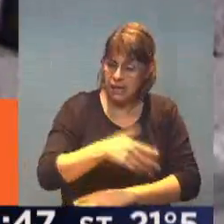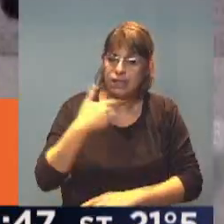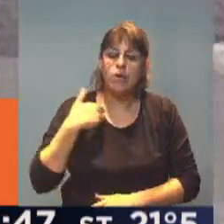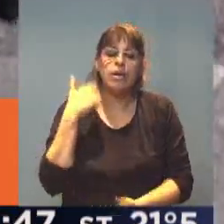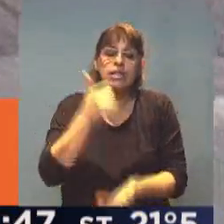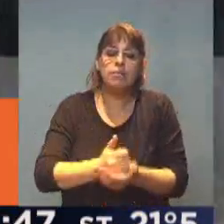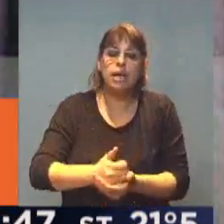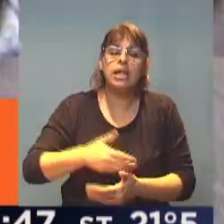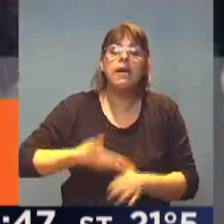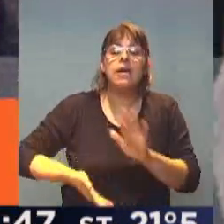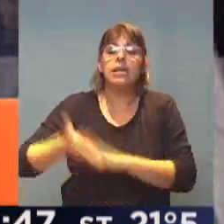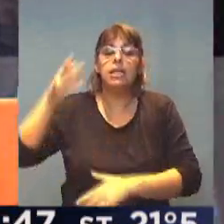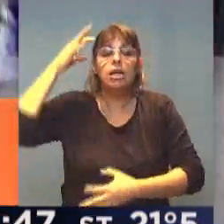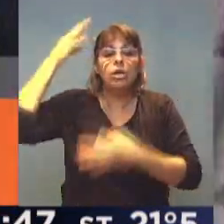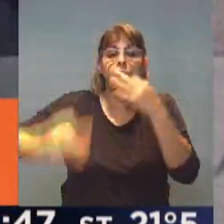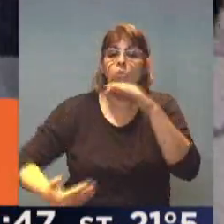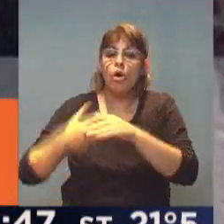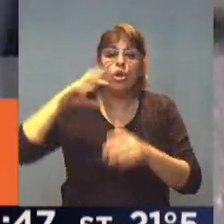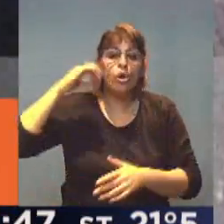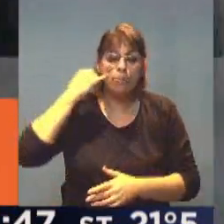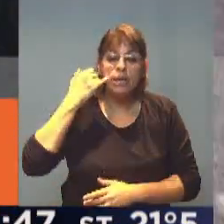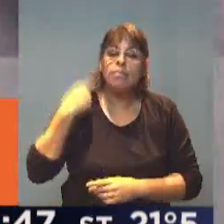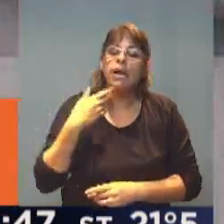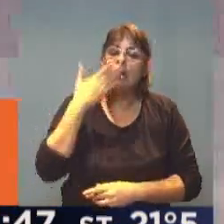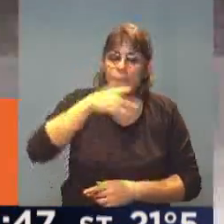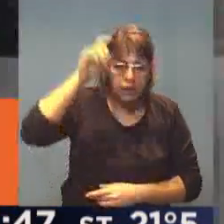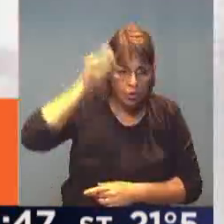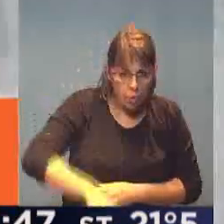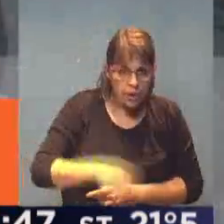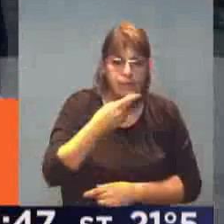de Comodoro Py a pedirle una reunión al juez Ariel Lijo para que se